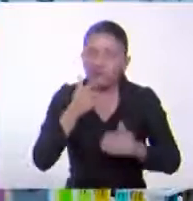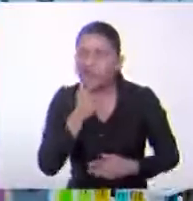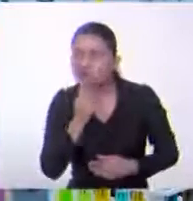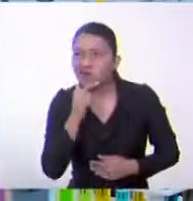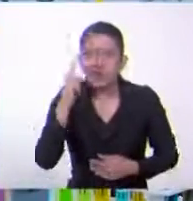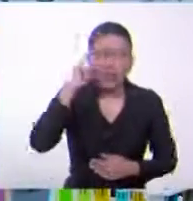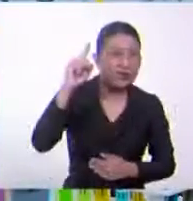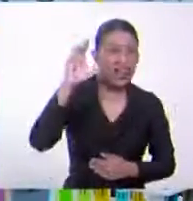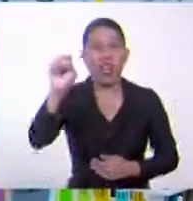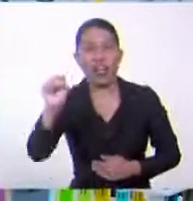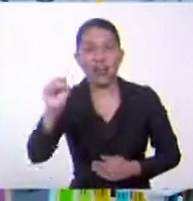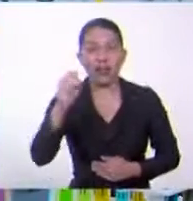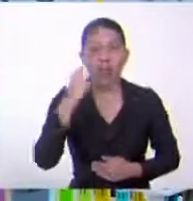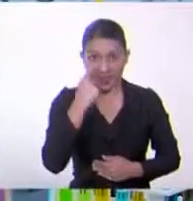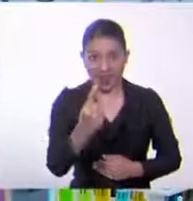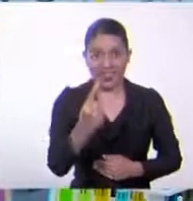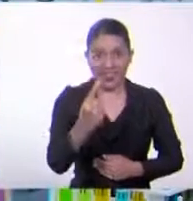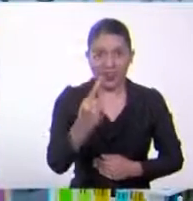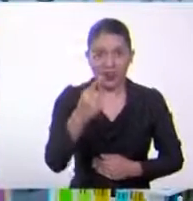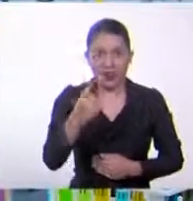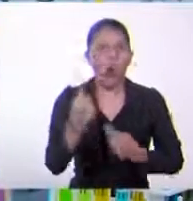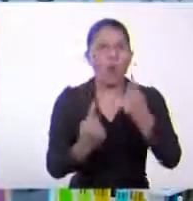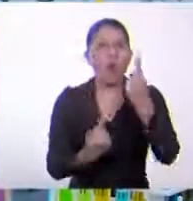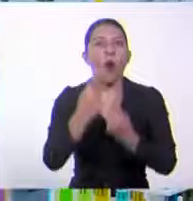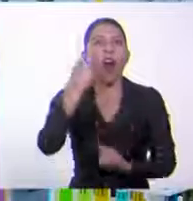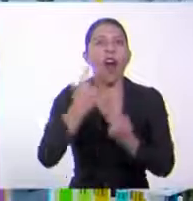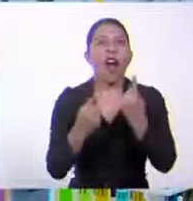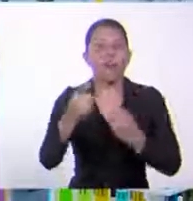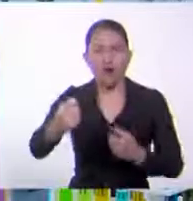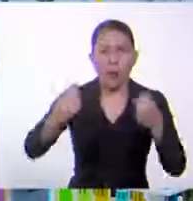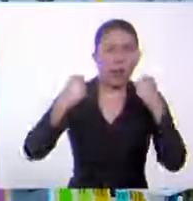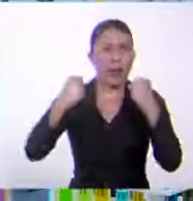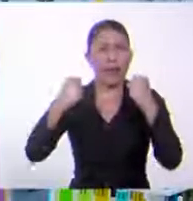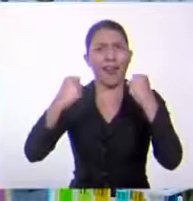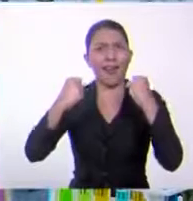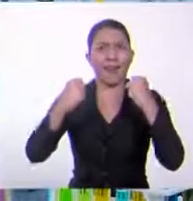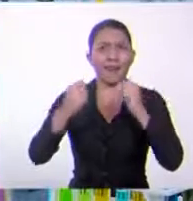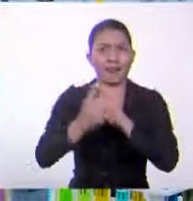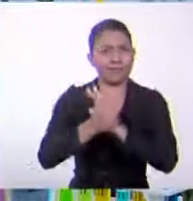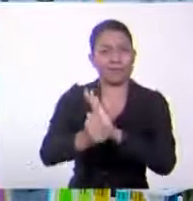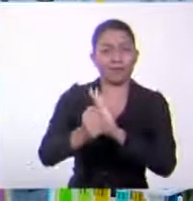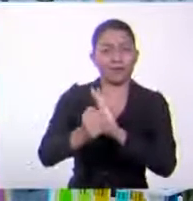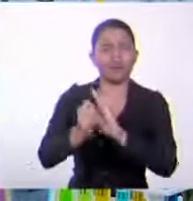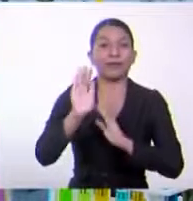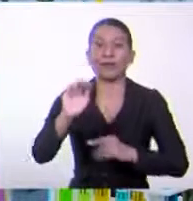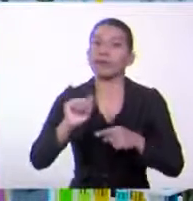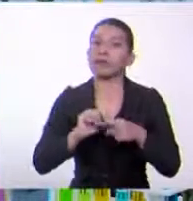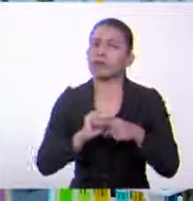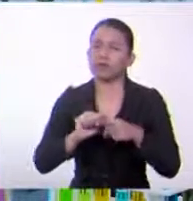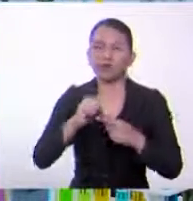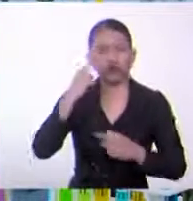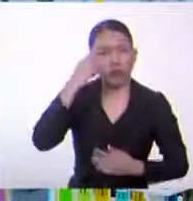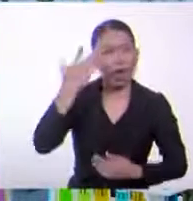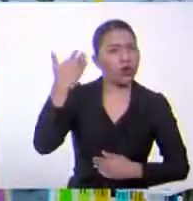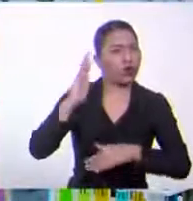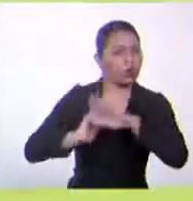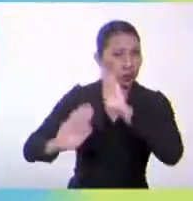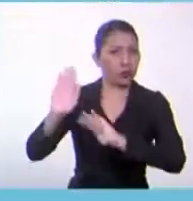entonces quédate para descubrir su identidad y los superpoderes. Pero antes haremos un pequeño recorrido por la